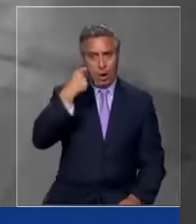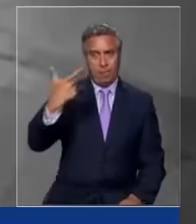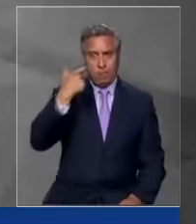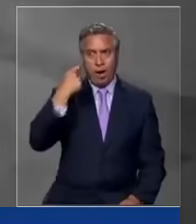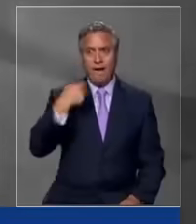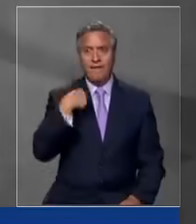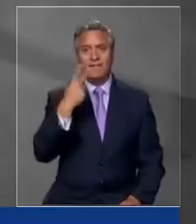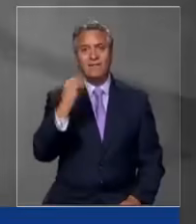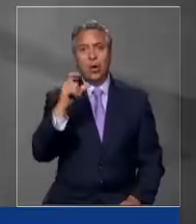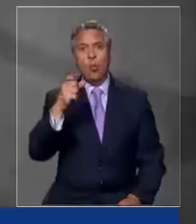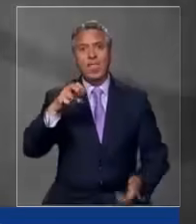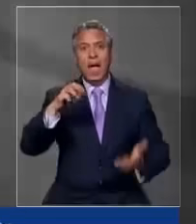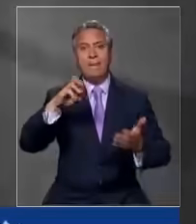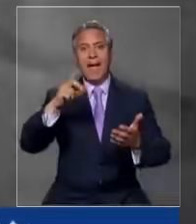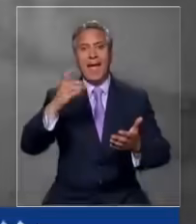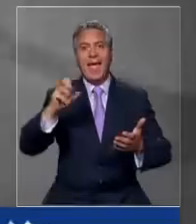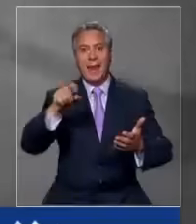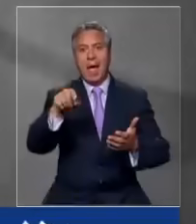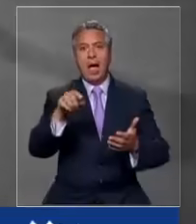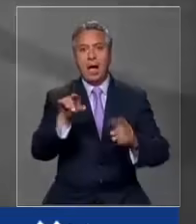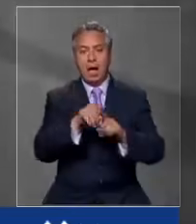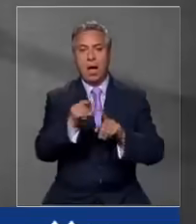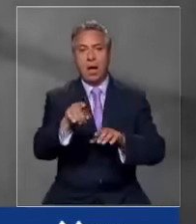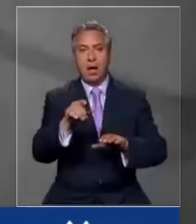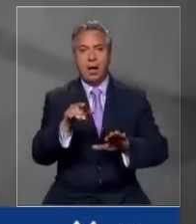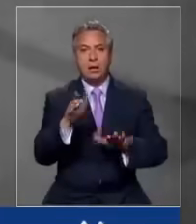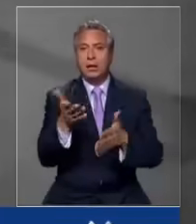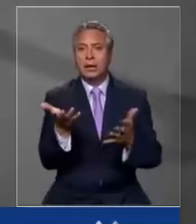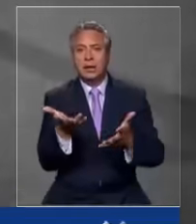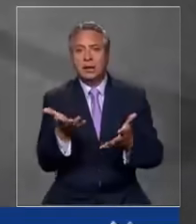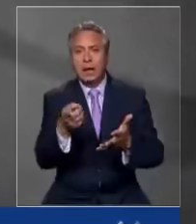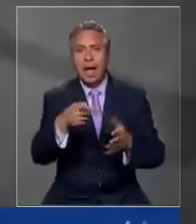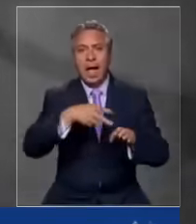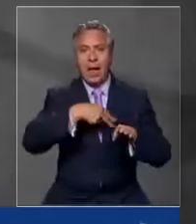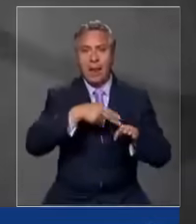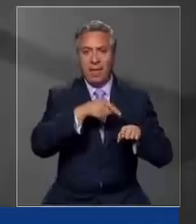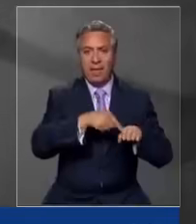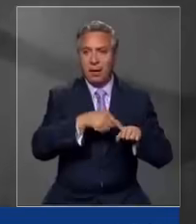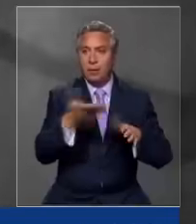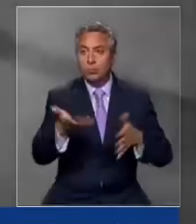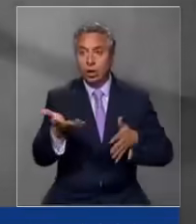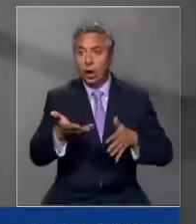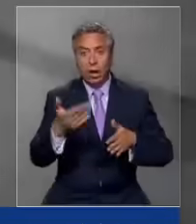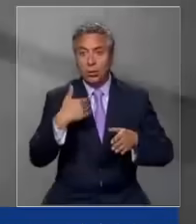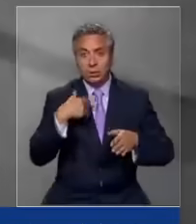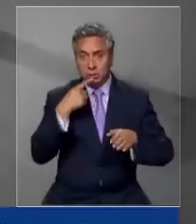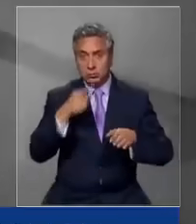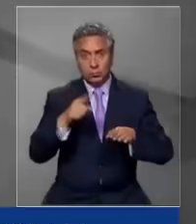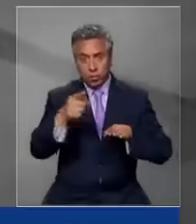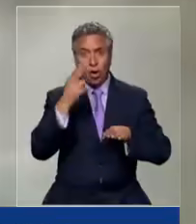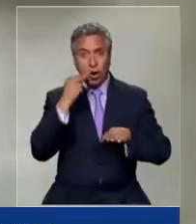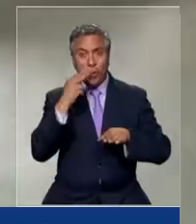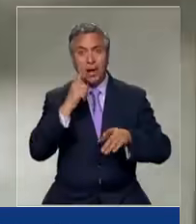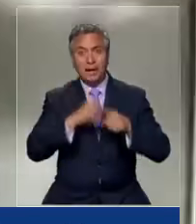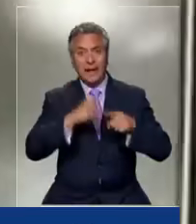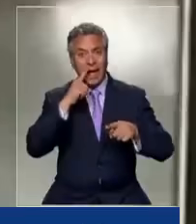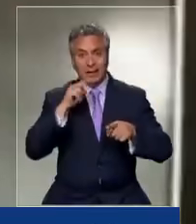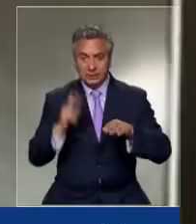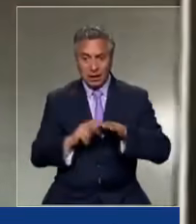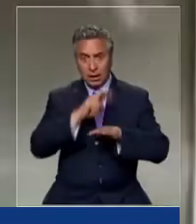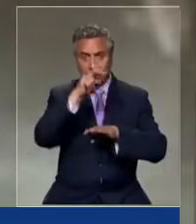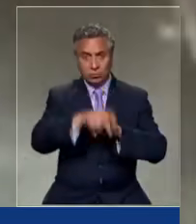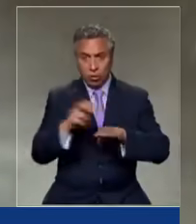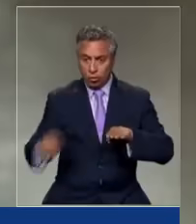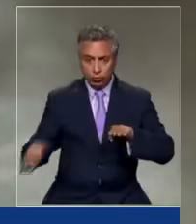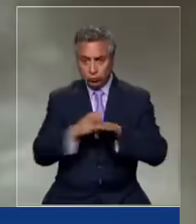Vicuña Maquena con la Alameda? Unos taxis. ¿Qué fue lo que pasó? No sé, salieron unos tipos de un taxi, se subieron